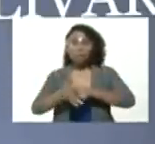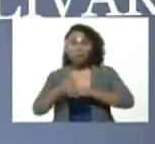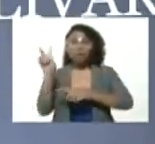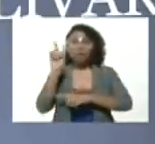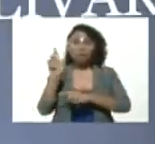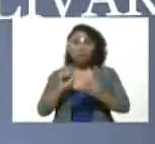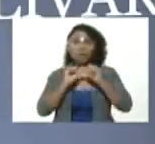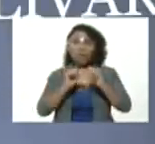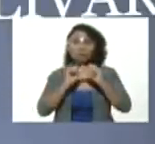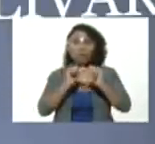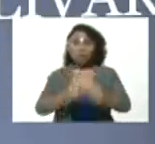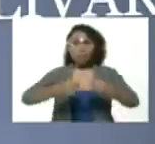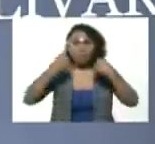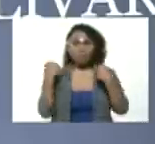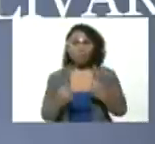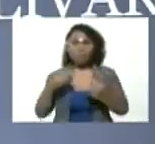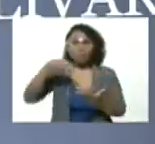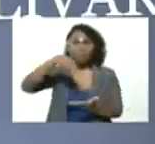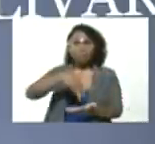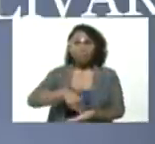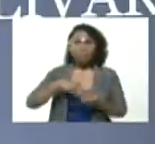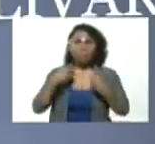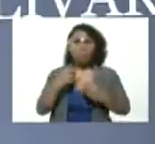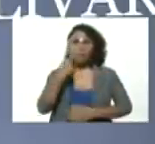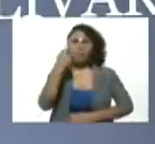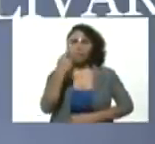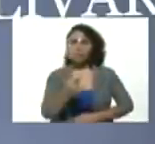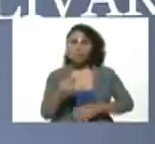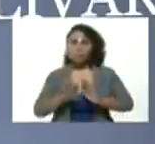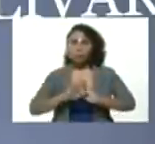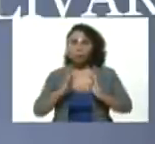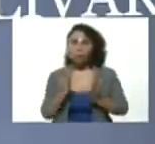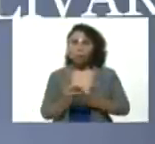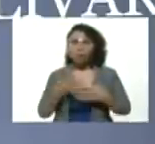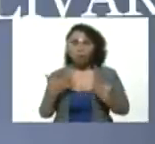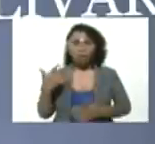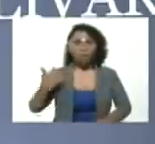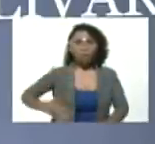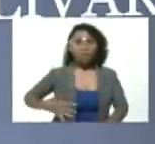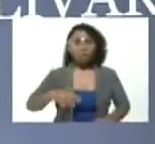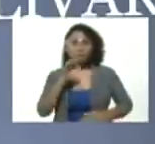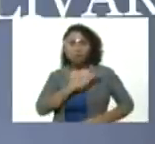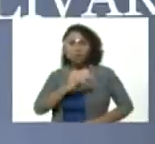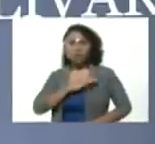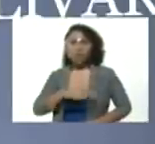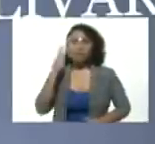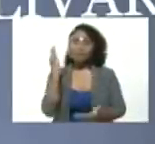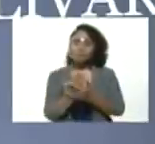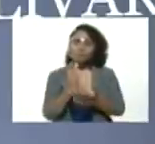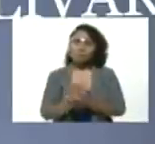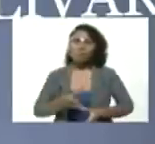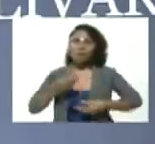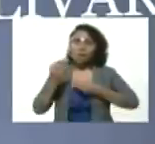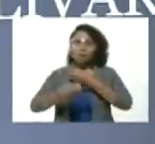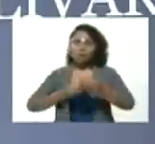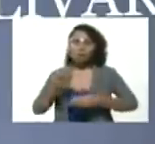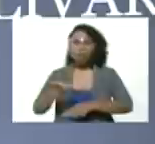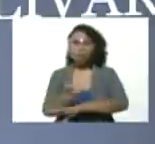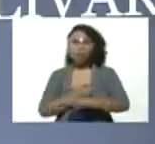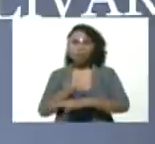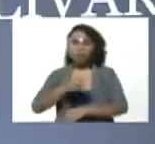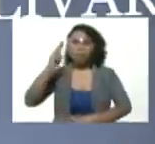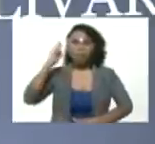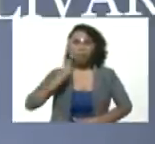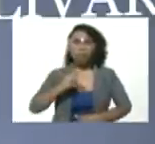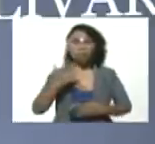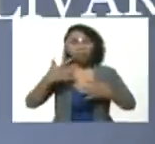se mantiene firme de pie para decirle al mundo que los derechos sociales son siempre garantizados por el gobierno bolivariano.